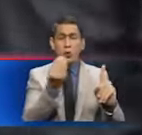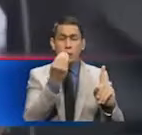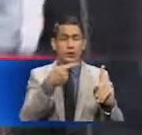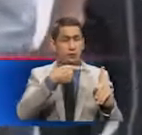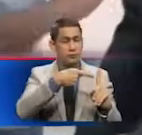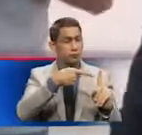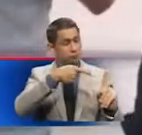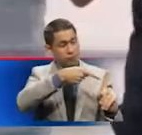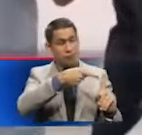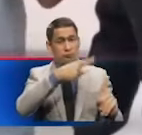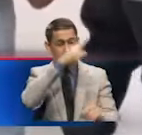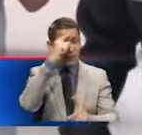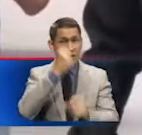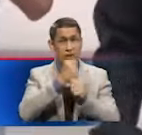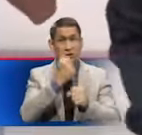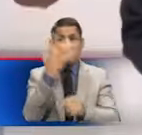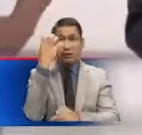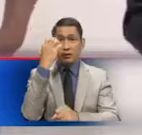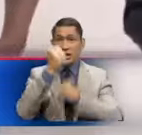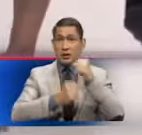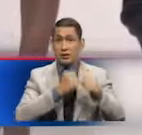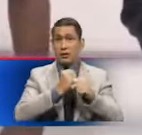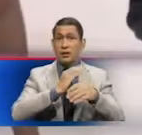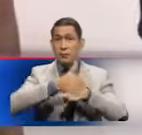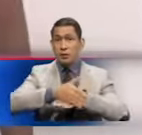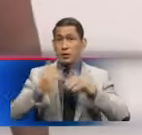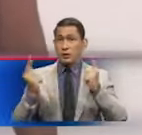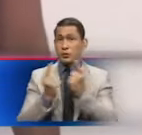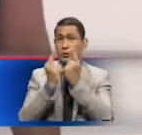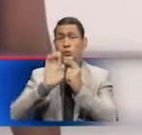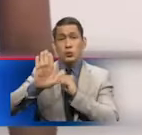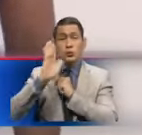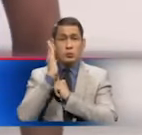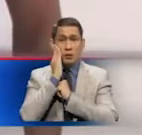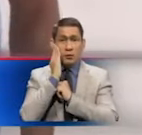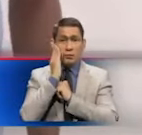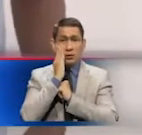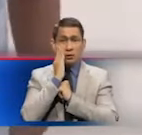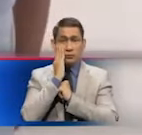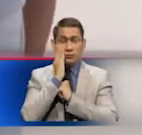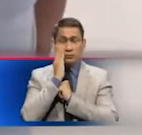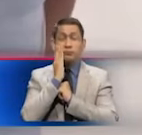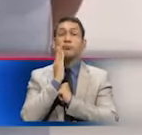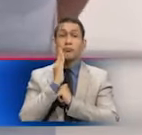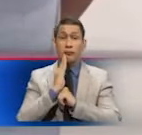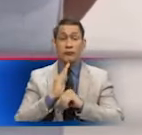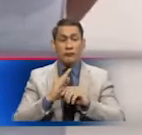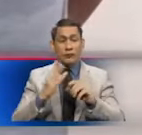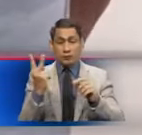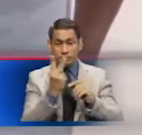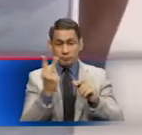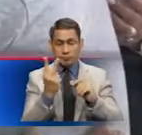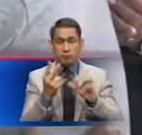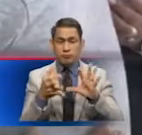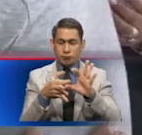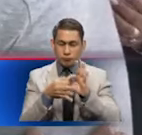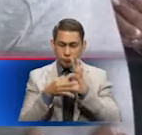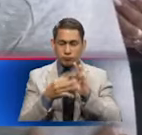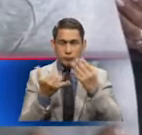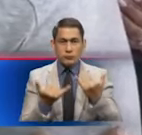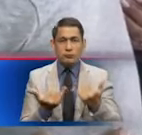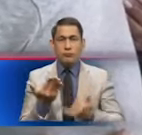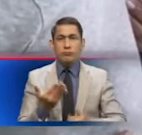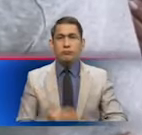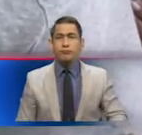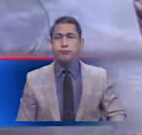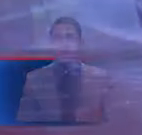a su trabajo, luego de 15 años pudo reencontrarse con su madre, con quien indicó intentará recuperar todo el tiempo perdido.